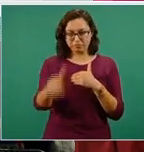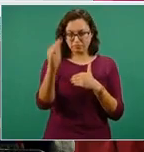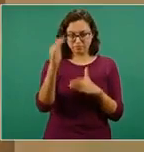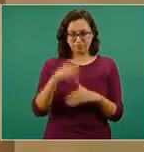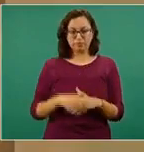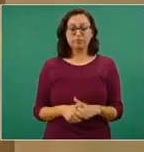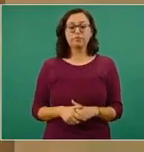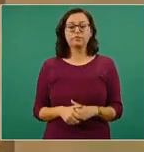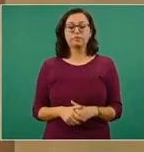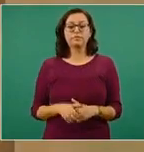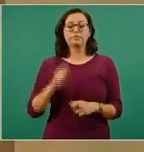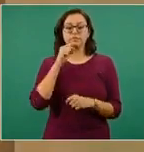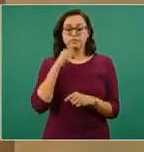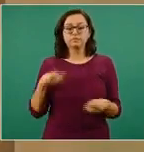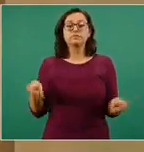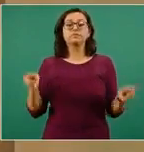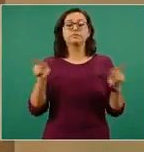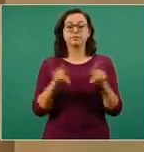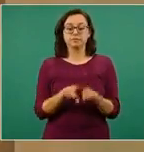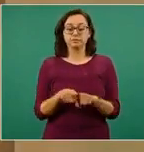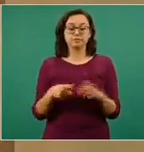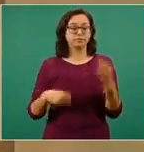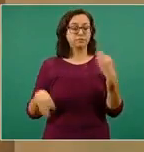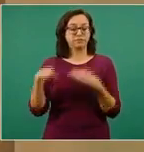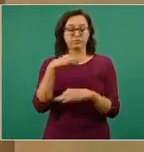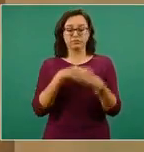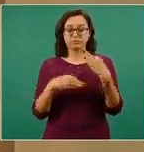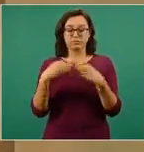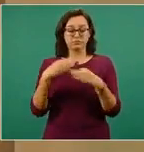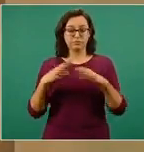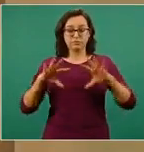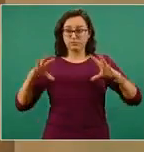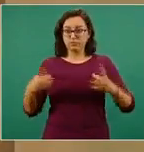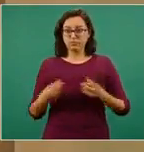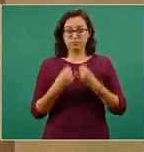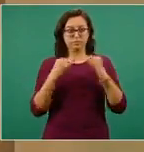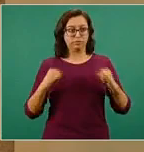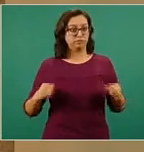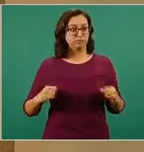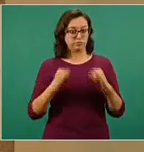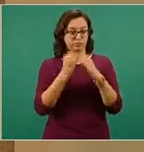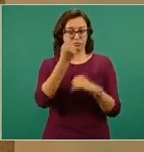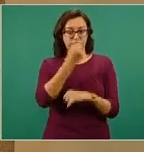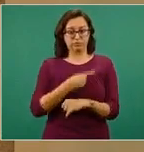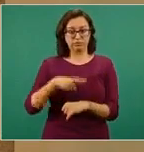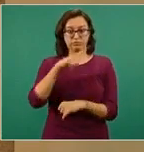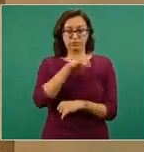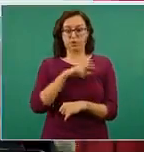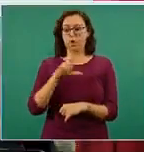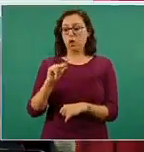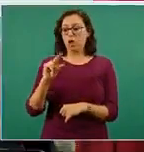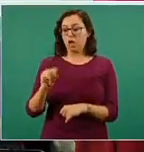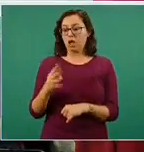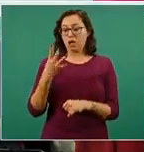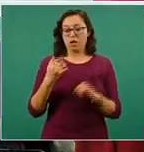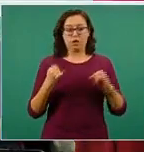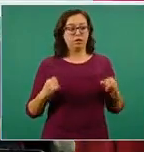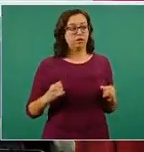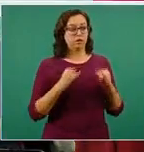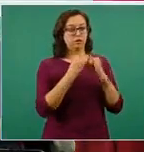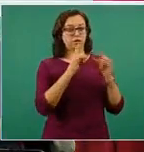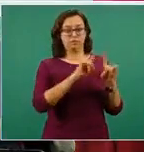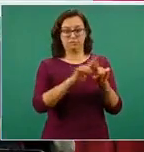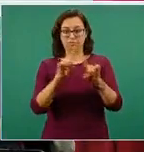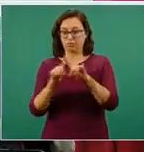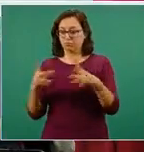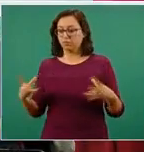supuesto, con todo el sector salud y todas más de 84 instituciones que en conjunto sesionamos, y al igual que se hace